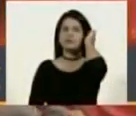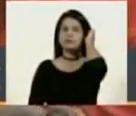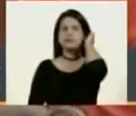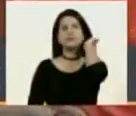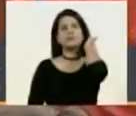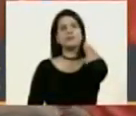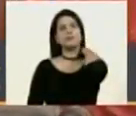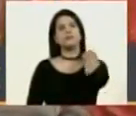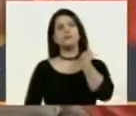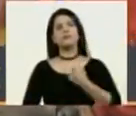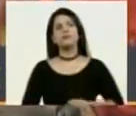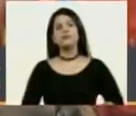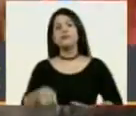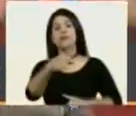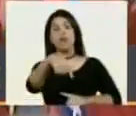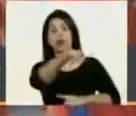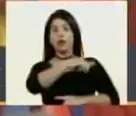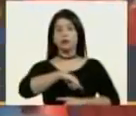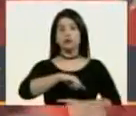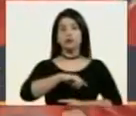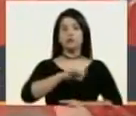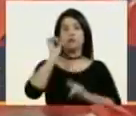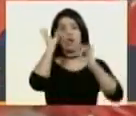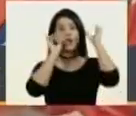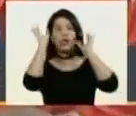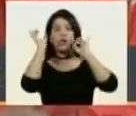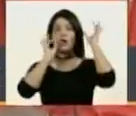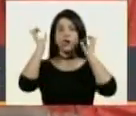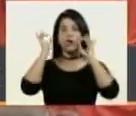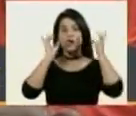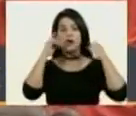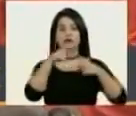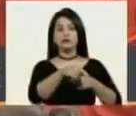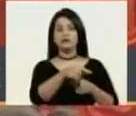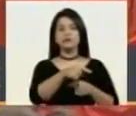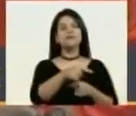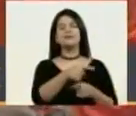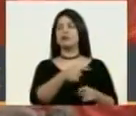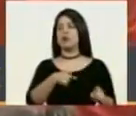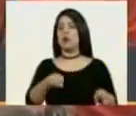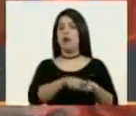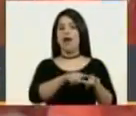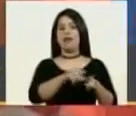En construir falsos positivos, en convertir